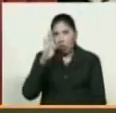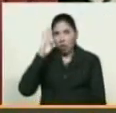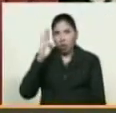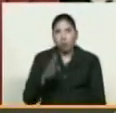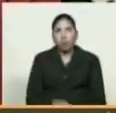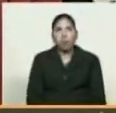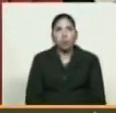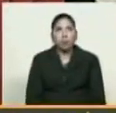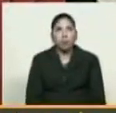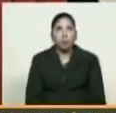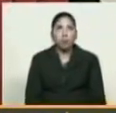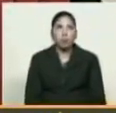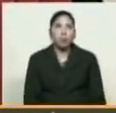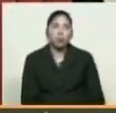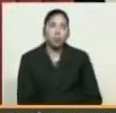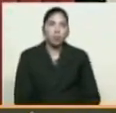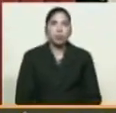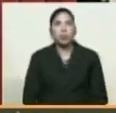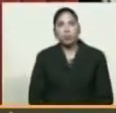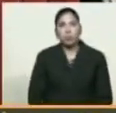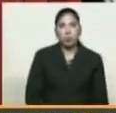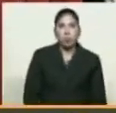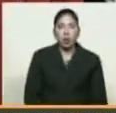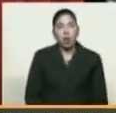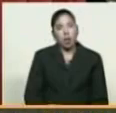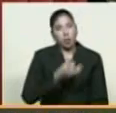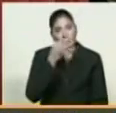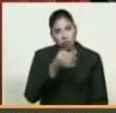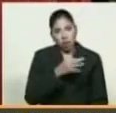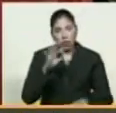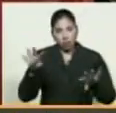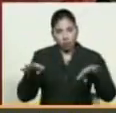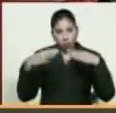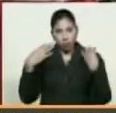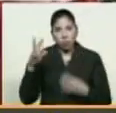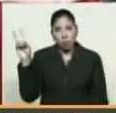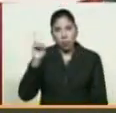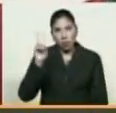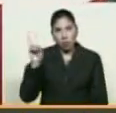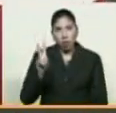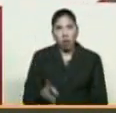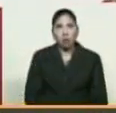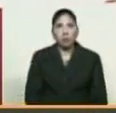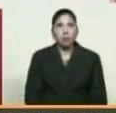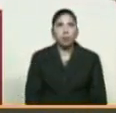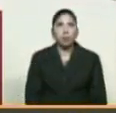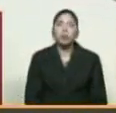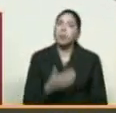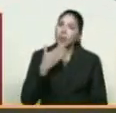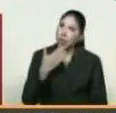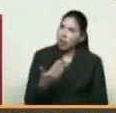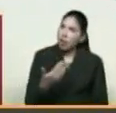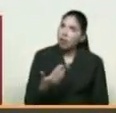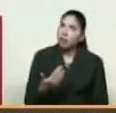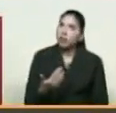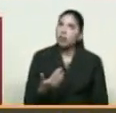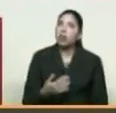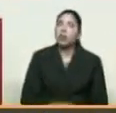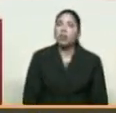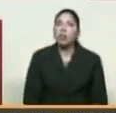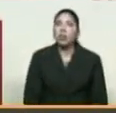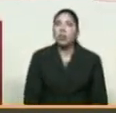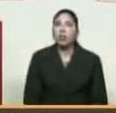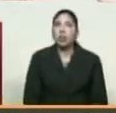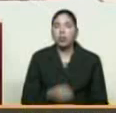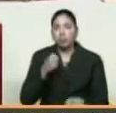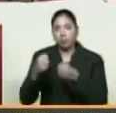Adelante. Buenas tardes. Buenas tardes a toda Venezuela, agradezco a los distintos compañeros y compañeras de